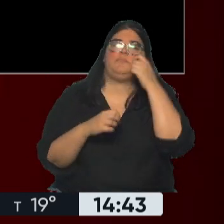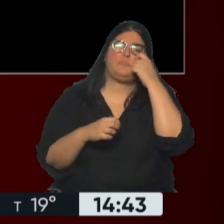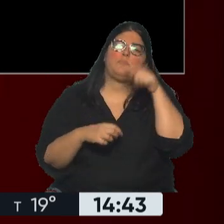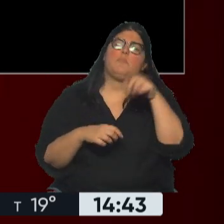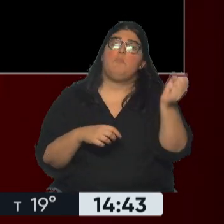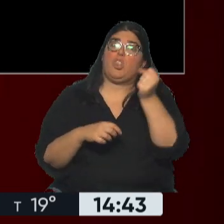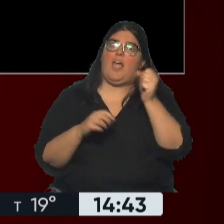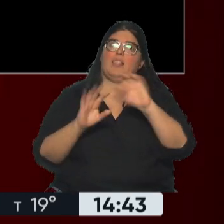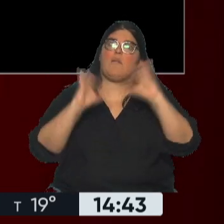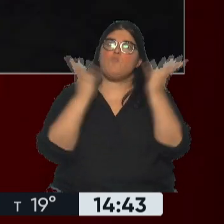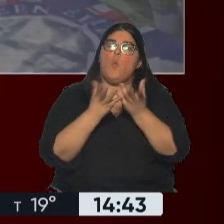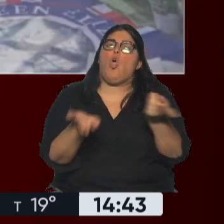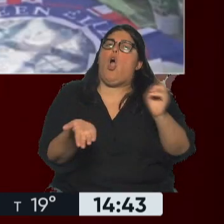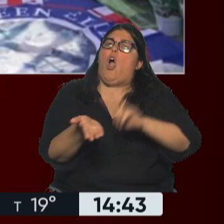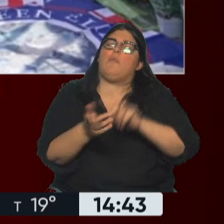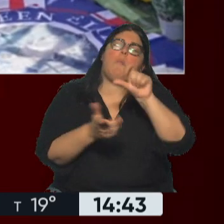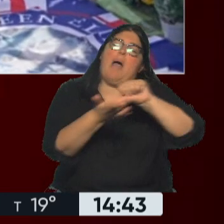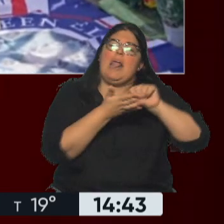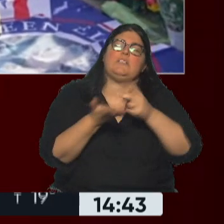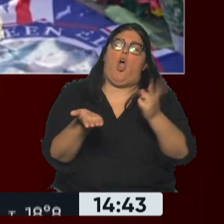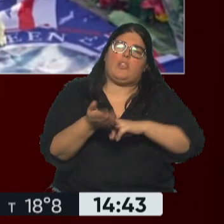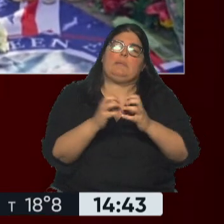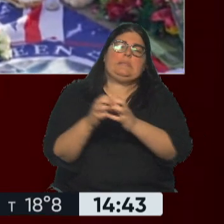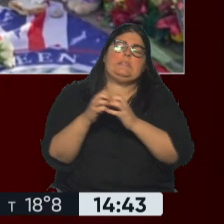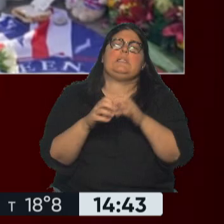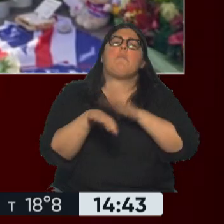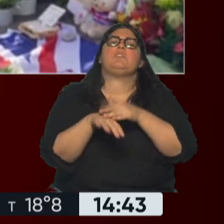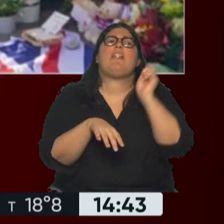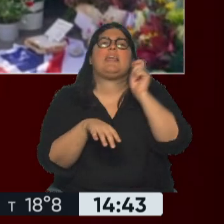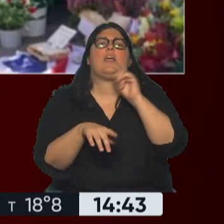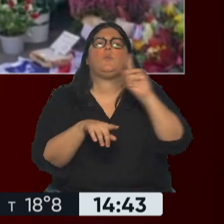el mundo vuelva a discutir esto y las responsabilidades para que puedan pagar por estos crímenes.